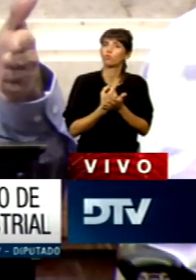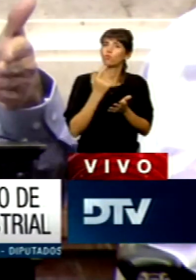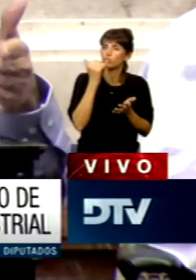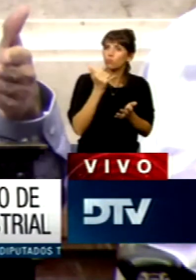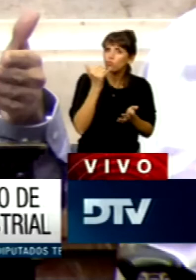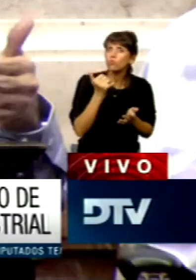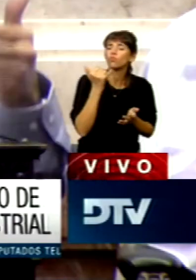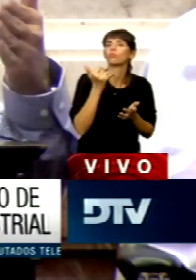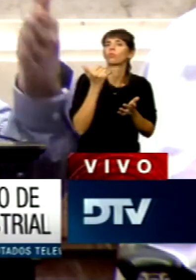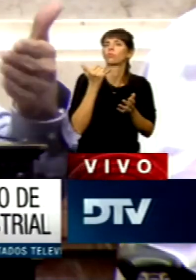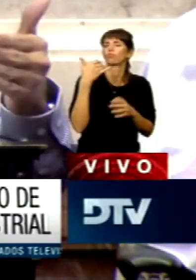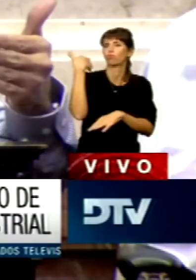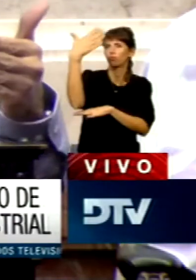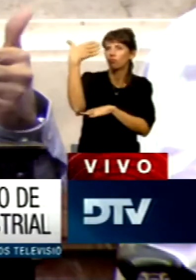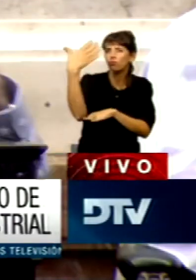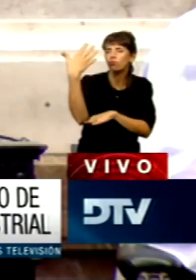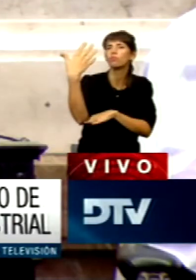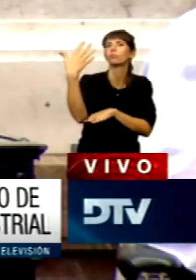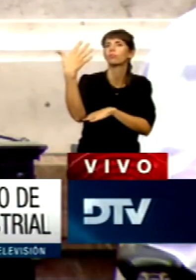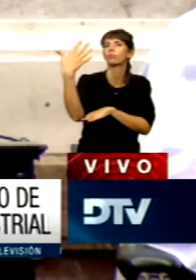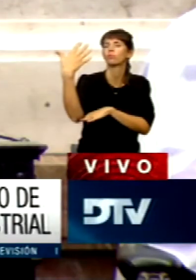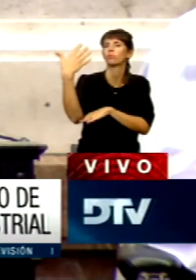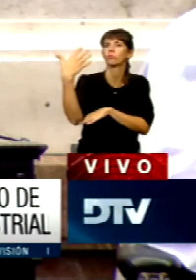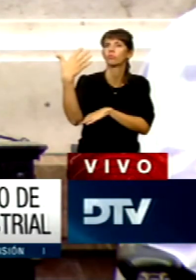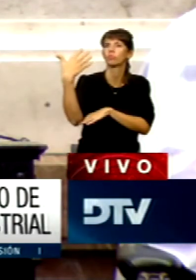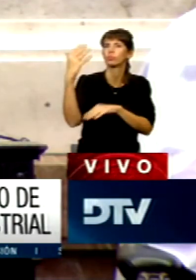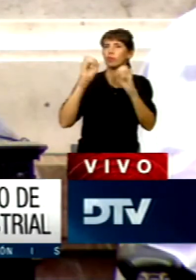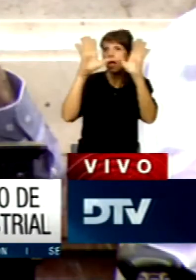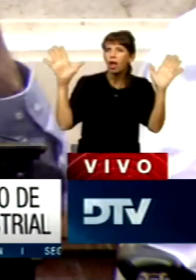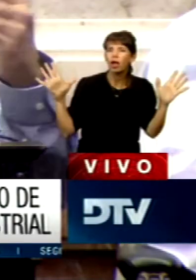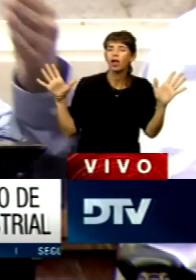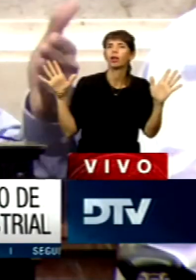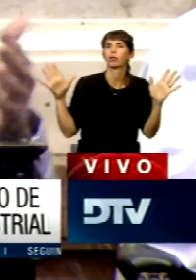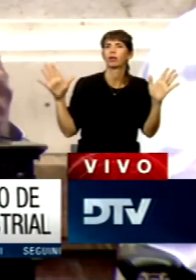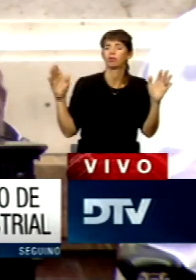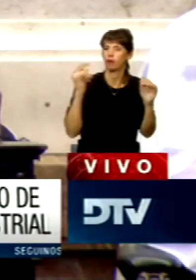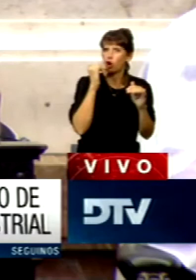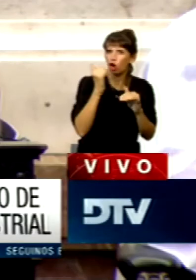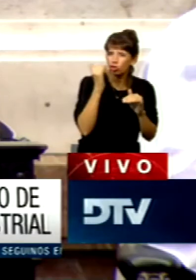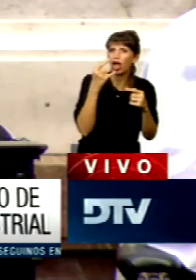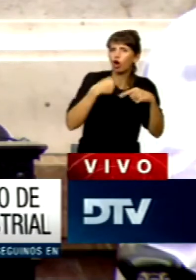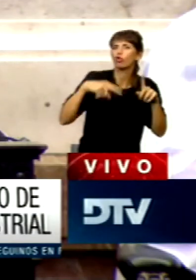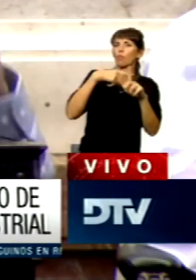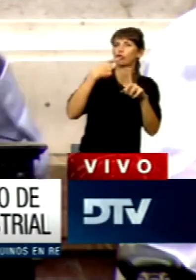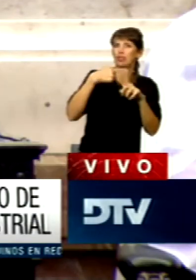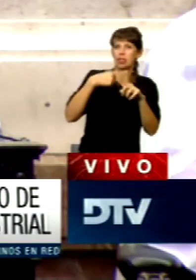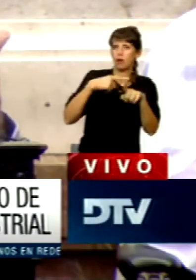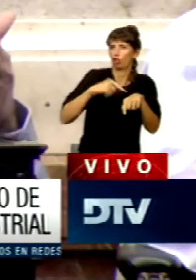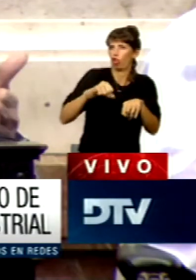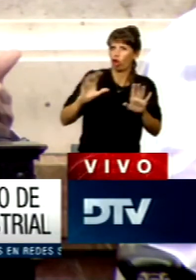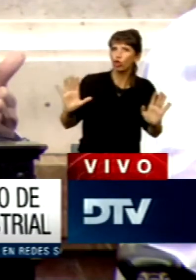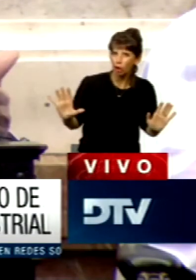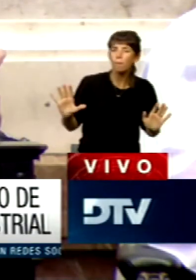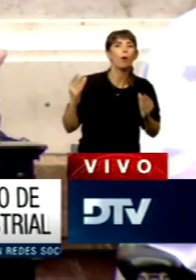un discurso en el cual lo que quería hacer era transmitir todas las ventajas que esto tiene, pero quiero que